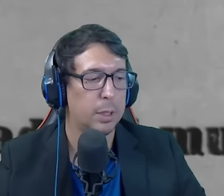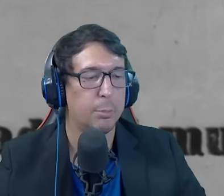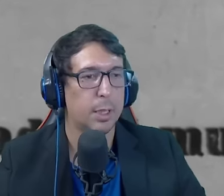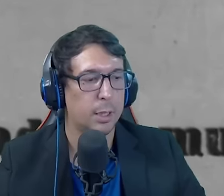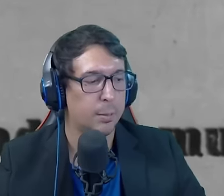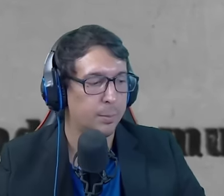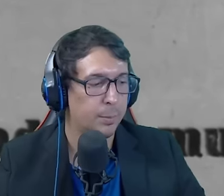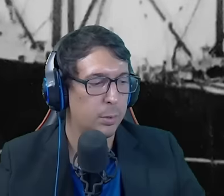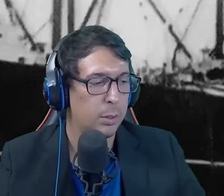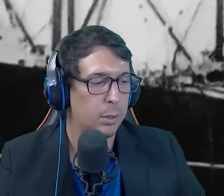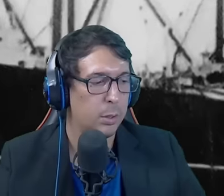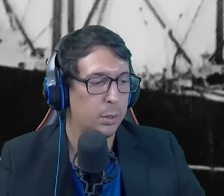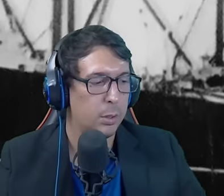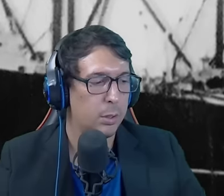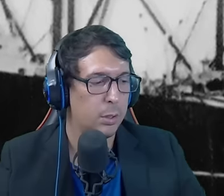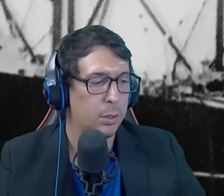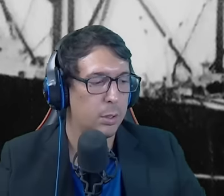hace 80 años.